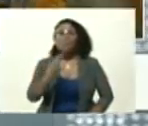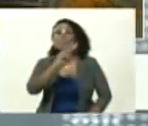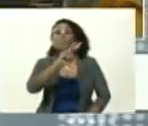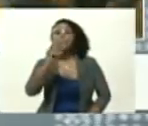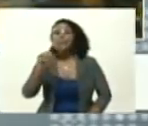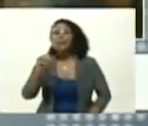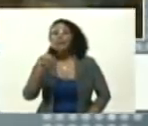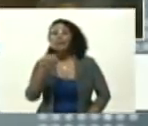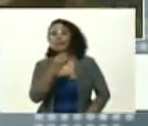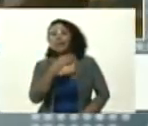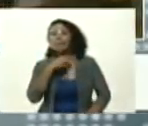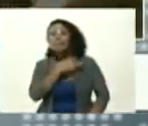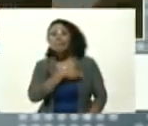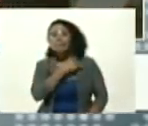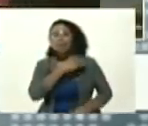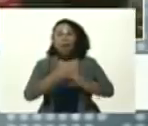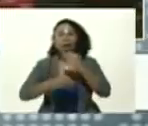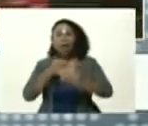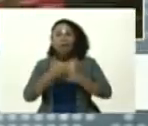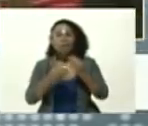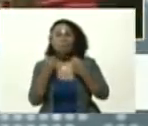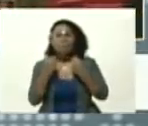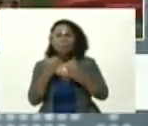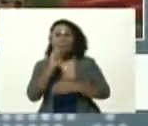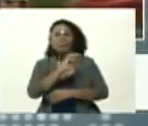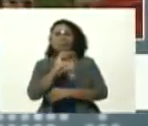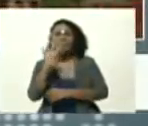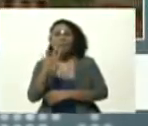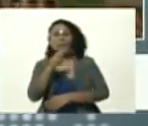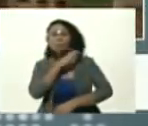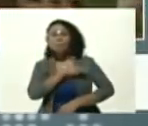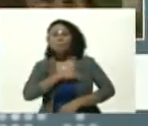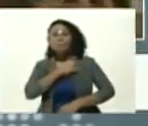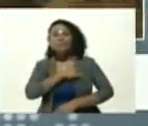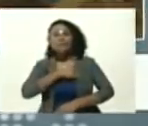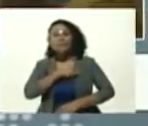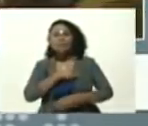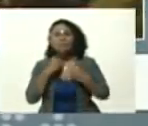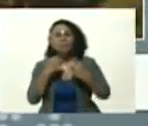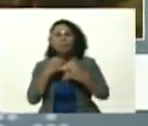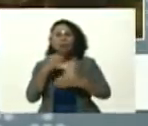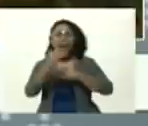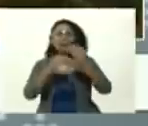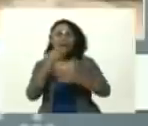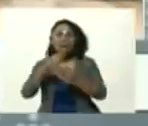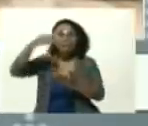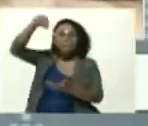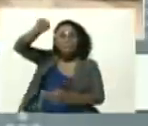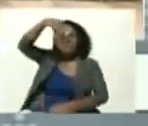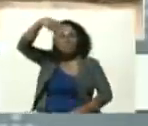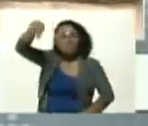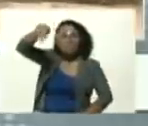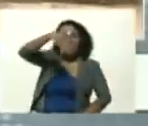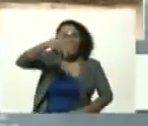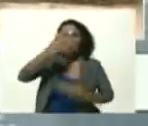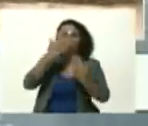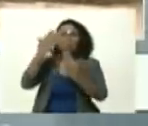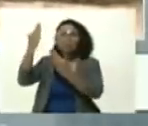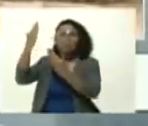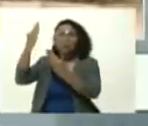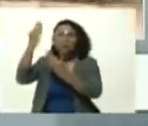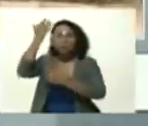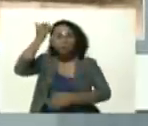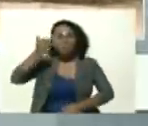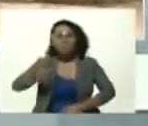misiones. Para 24 misiones, para lanzar en paracaídas, como vieron ustedes las